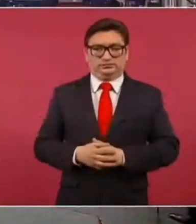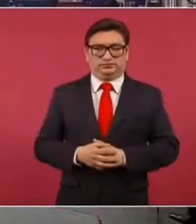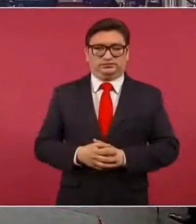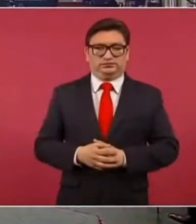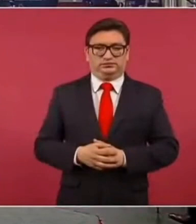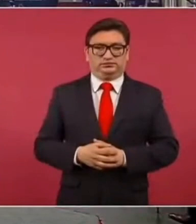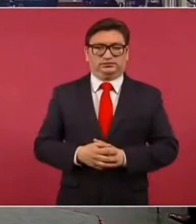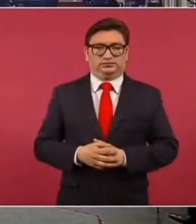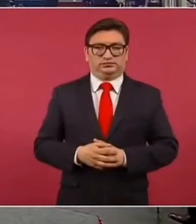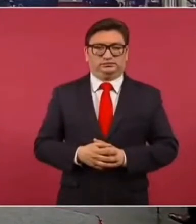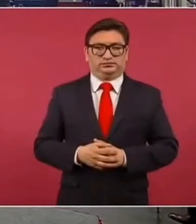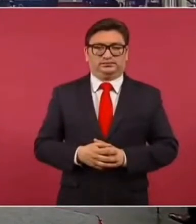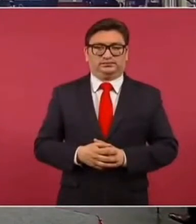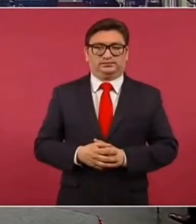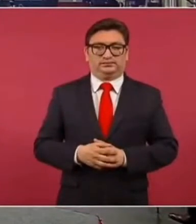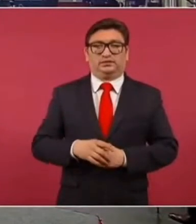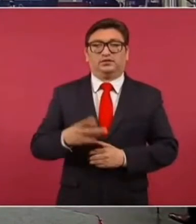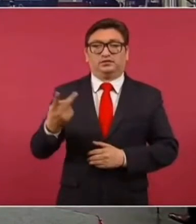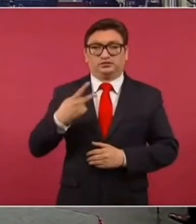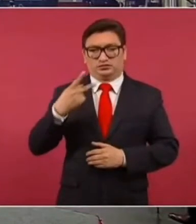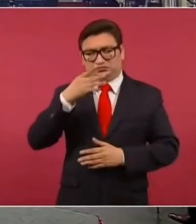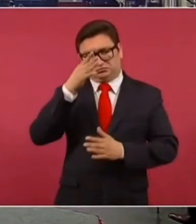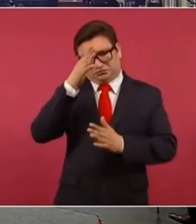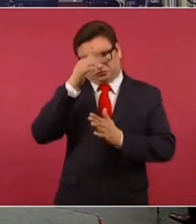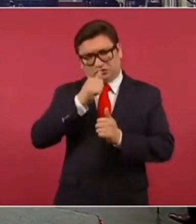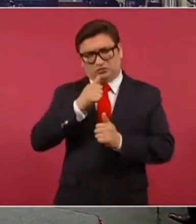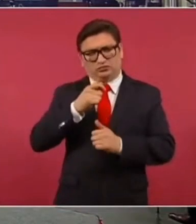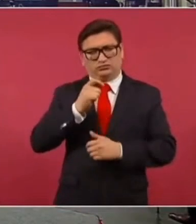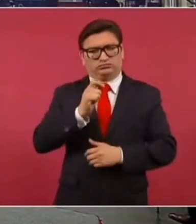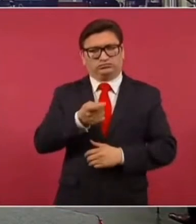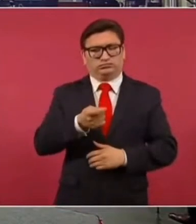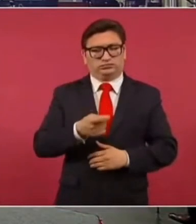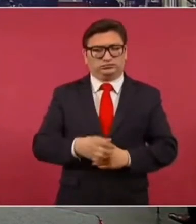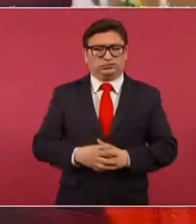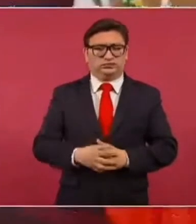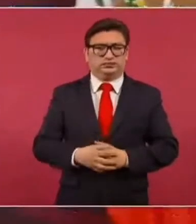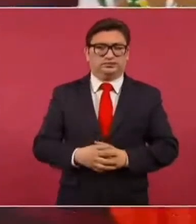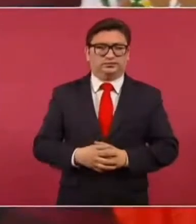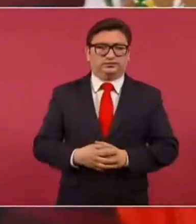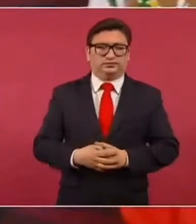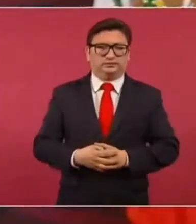Y llegamos al acuerdo de que